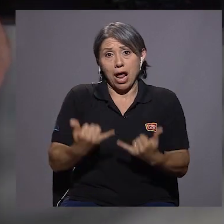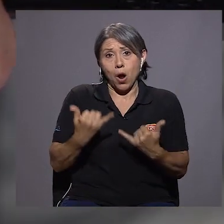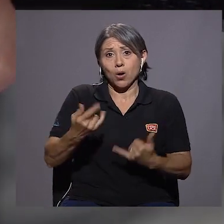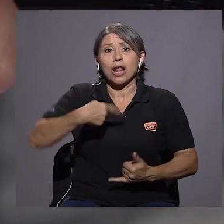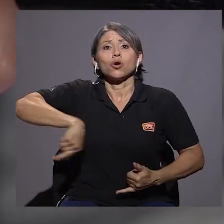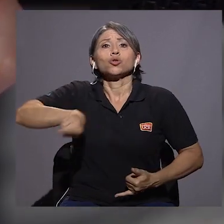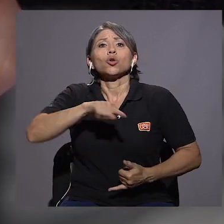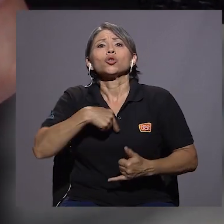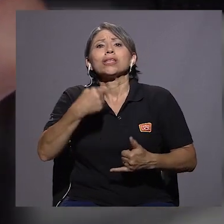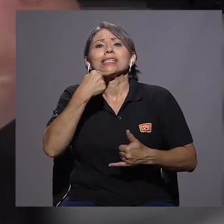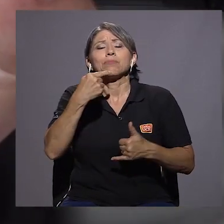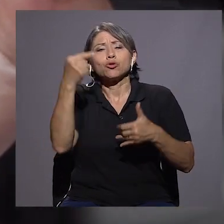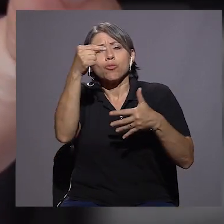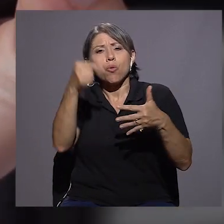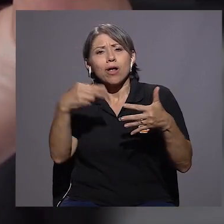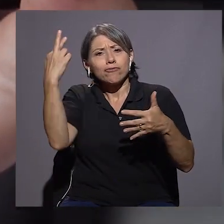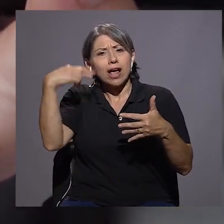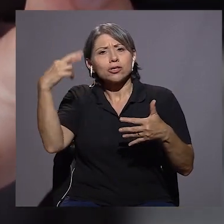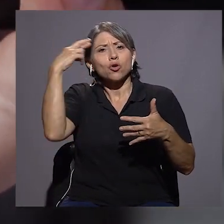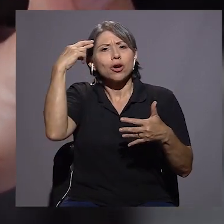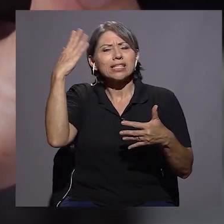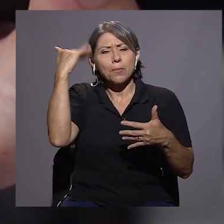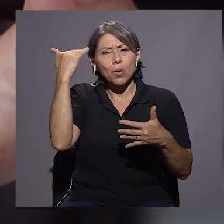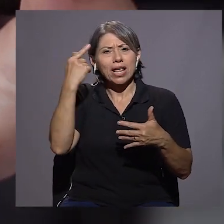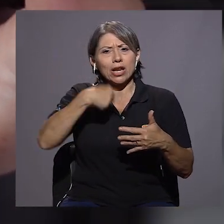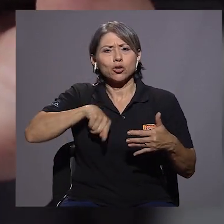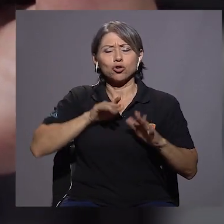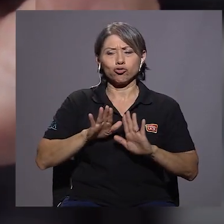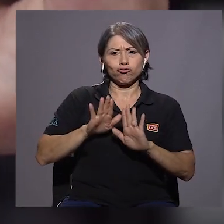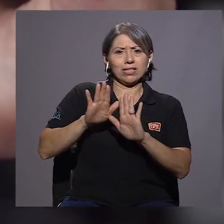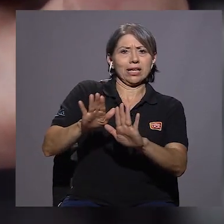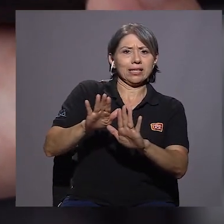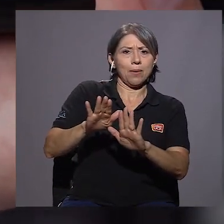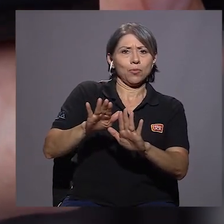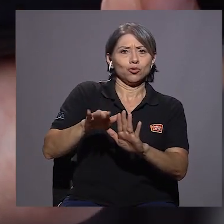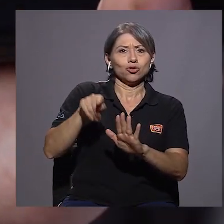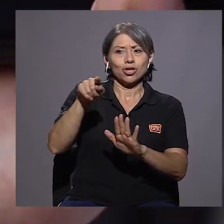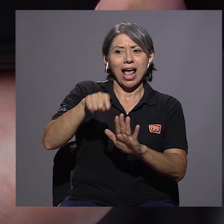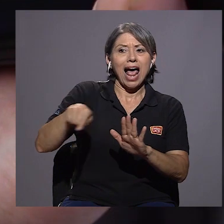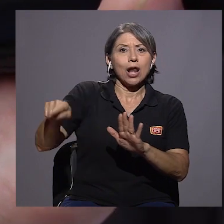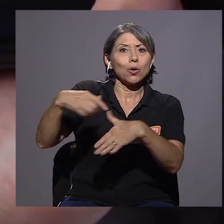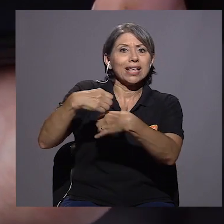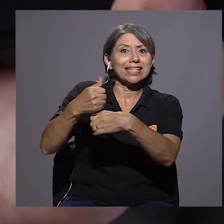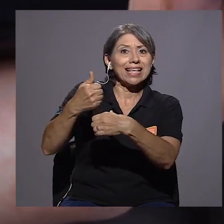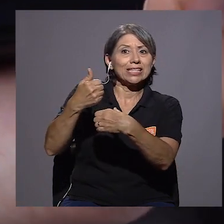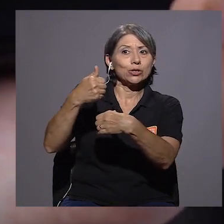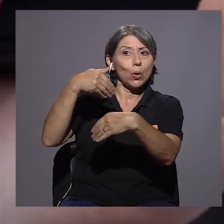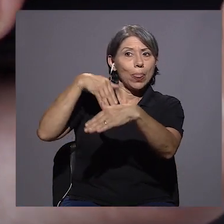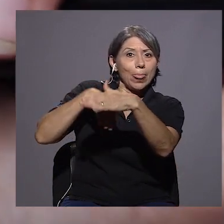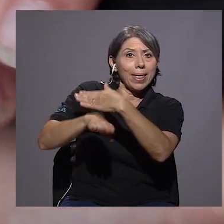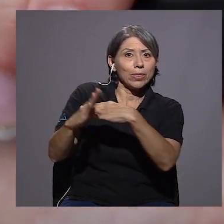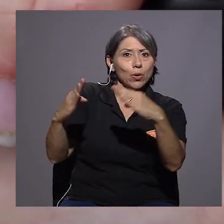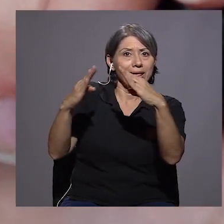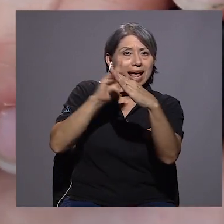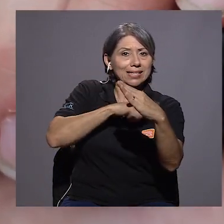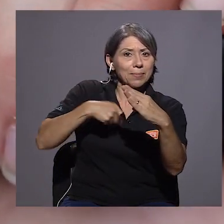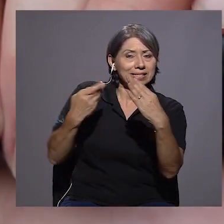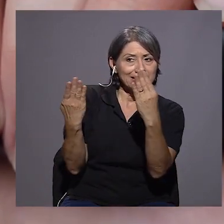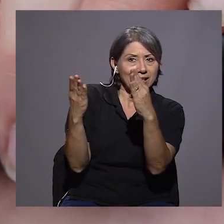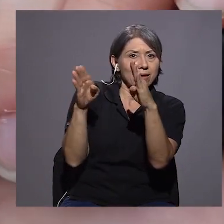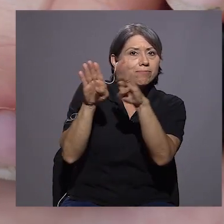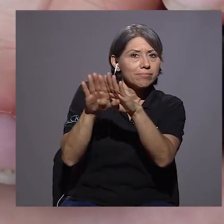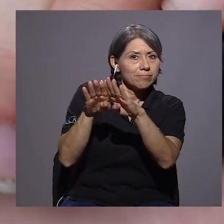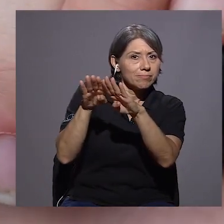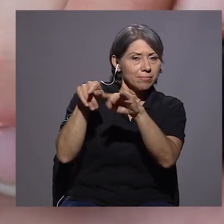días. Por el momento, exponemos una serie de razones iniciales para el rechazo a lo que ha acordado puertas adentro de